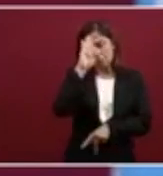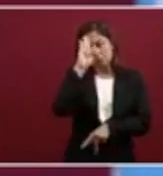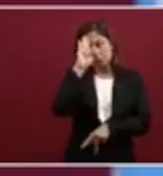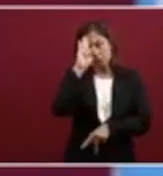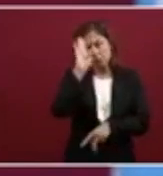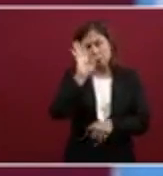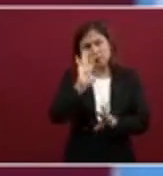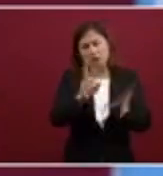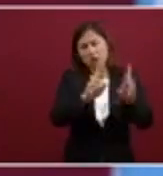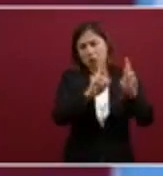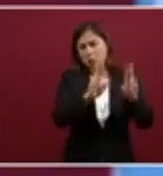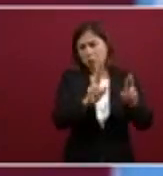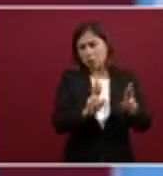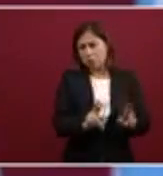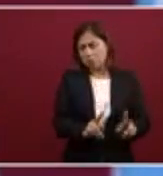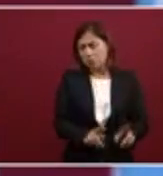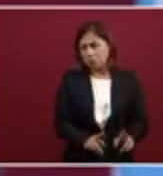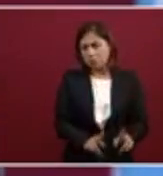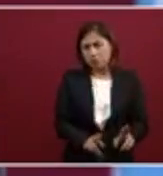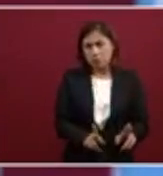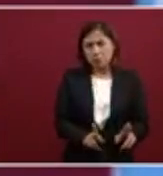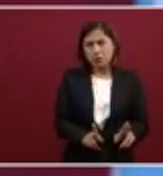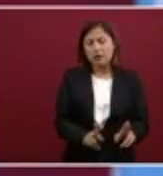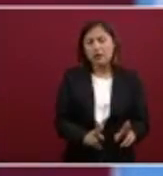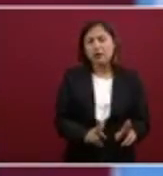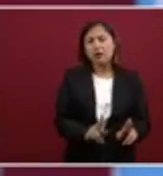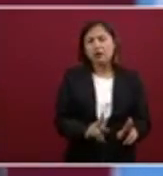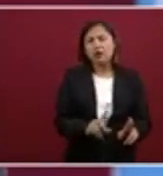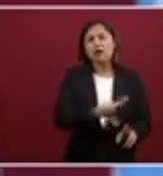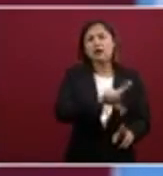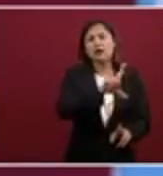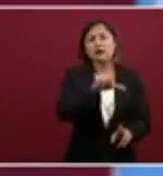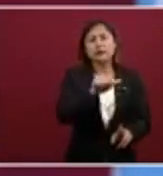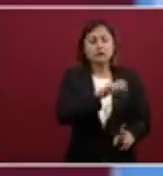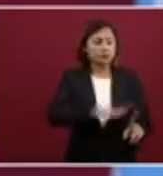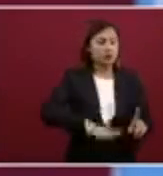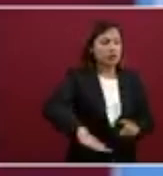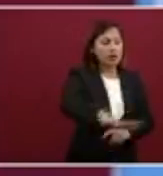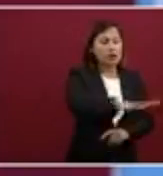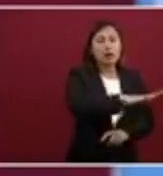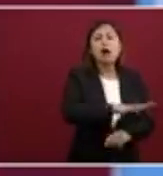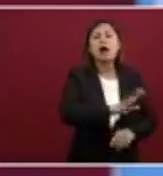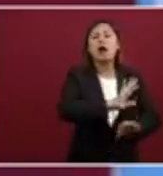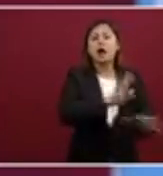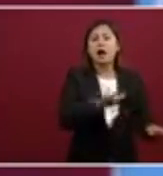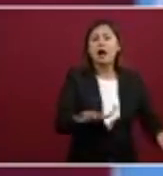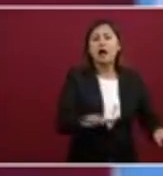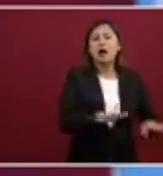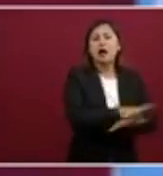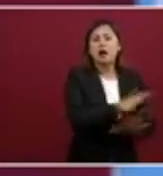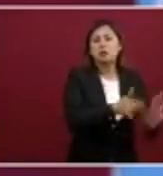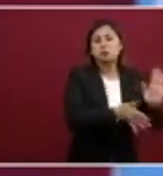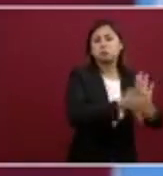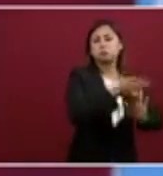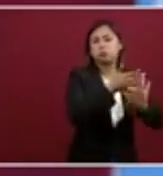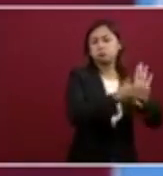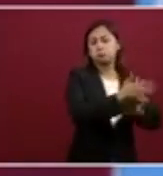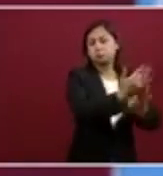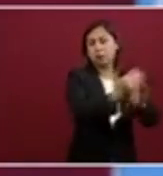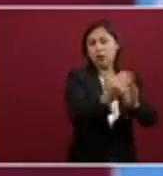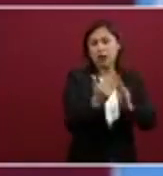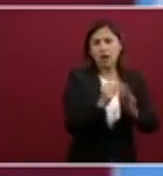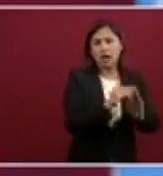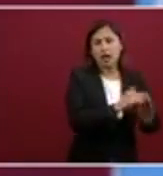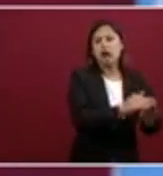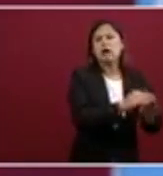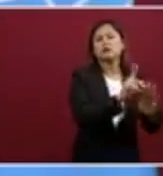decir, echarlos abajo para utilizar todo el terreno y urbanizar y así sacar el recurso.